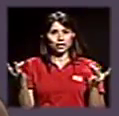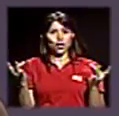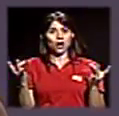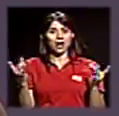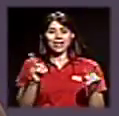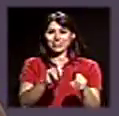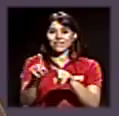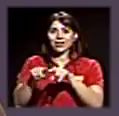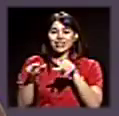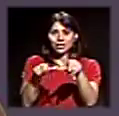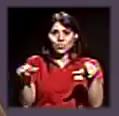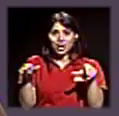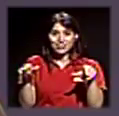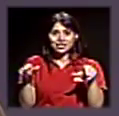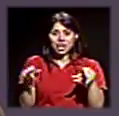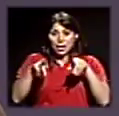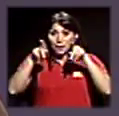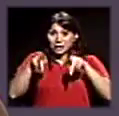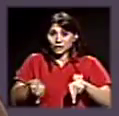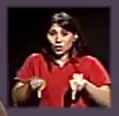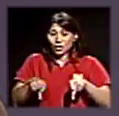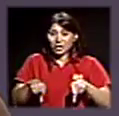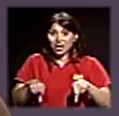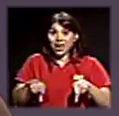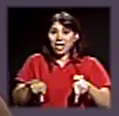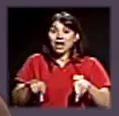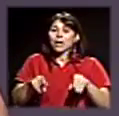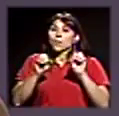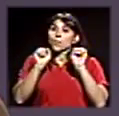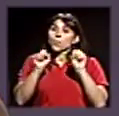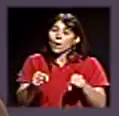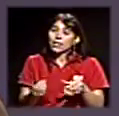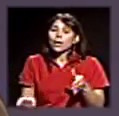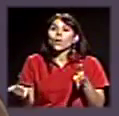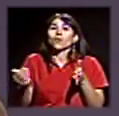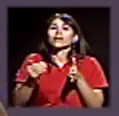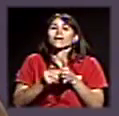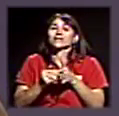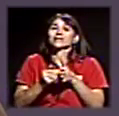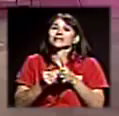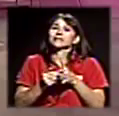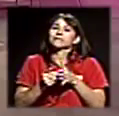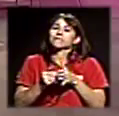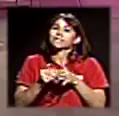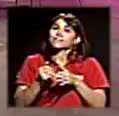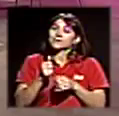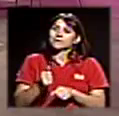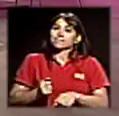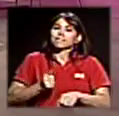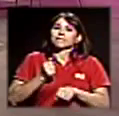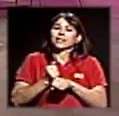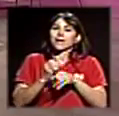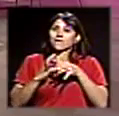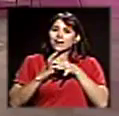a través del yoga la persona reestablecer una relación amorosa consigo mismo.